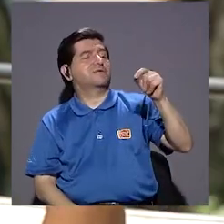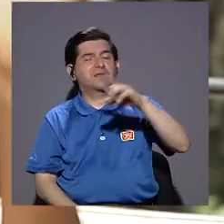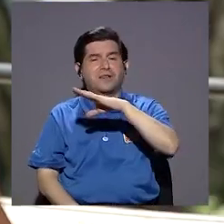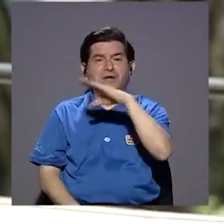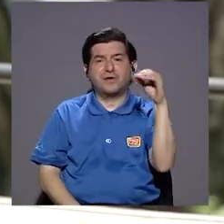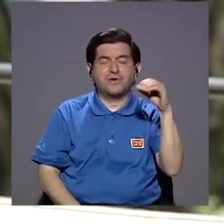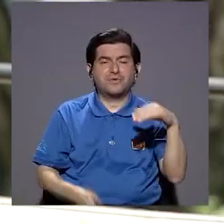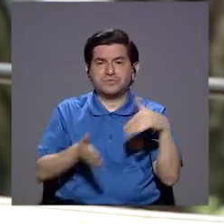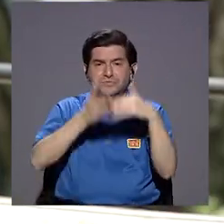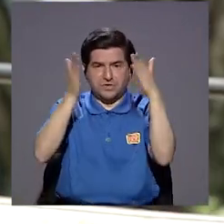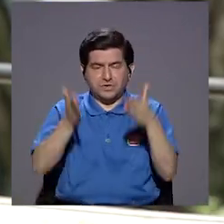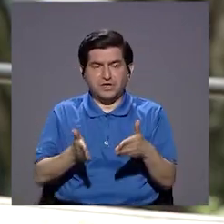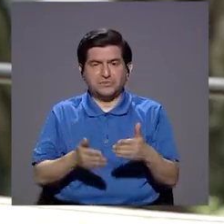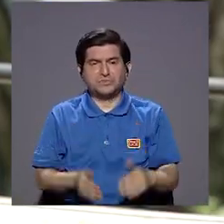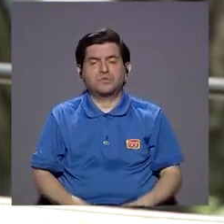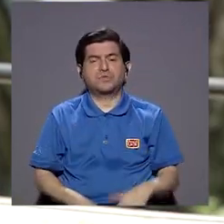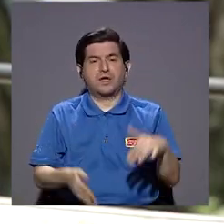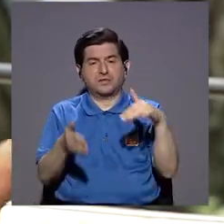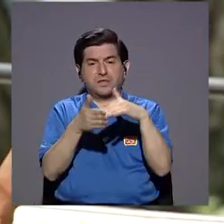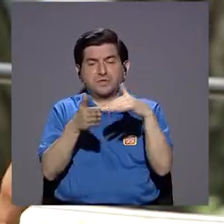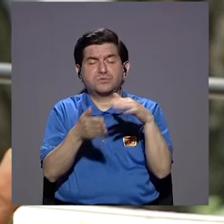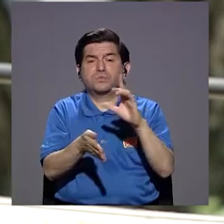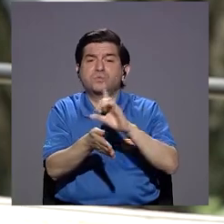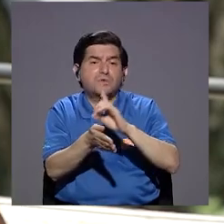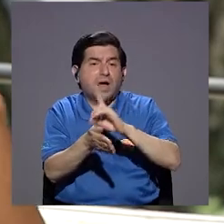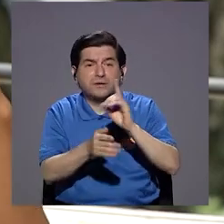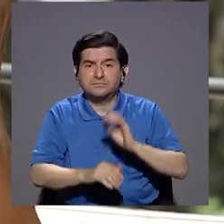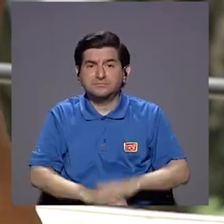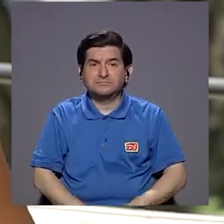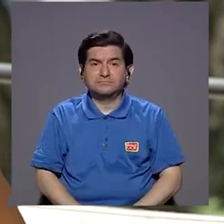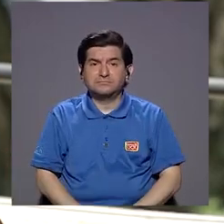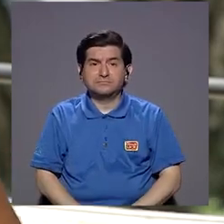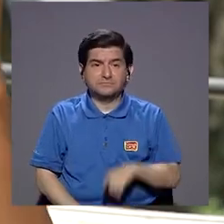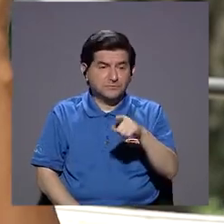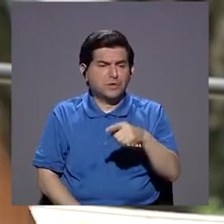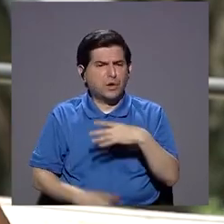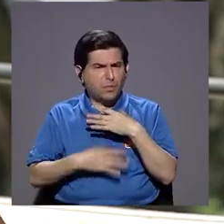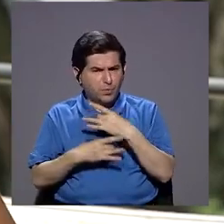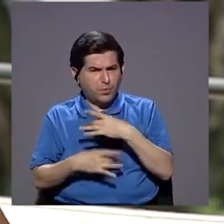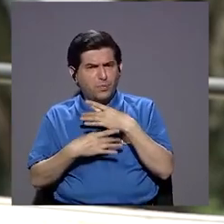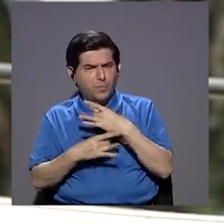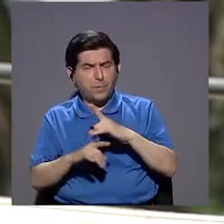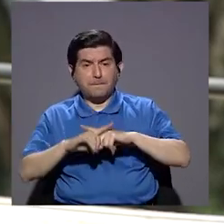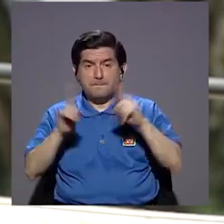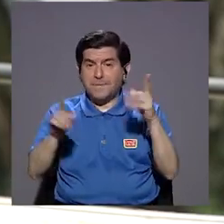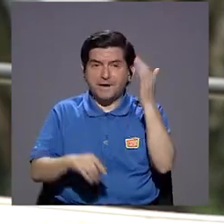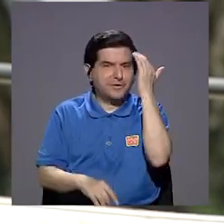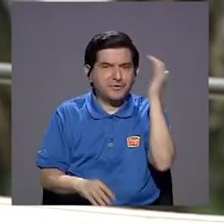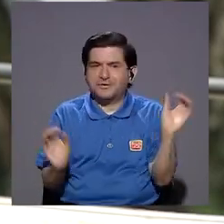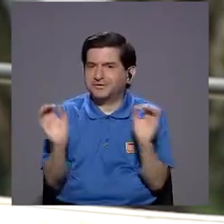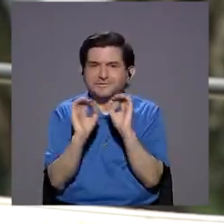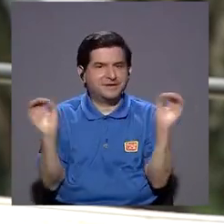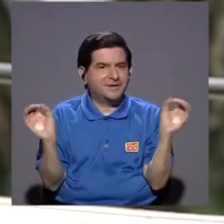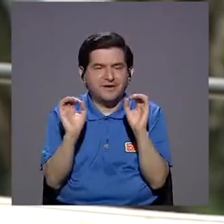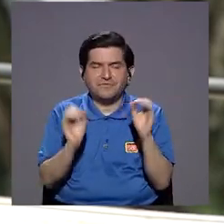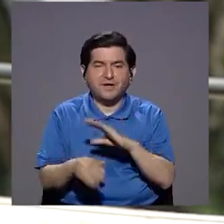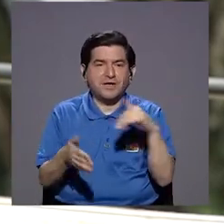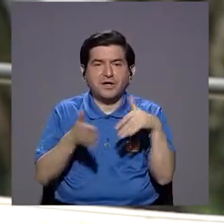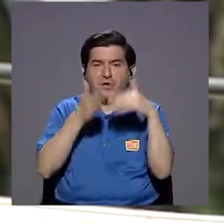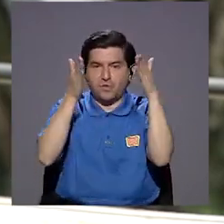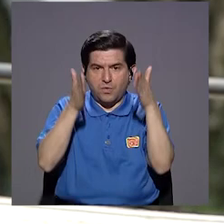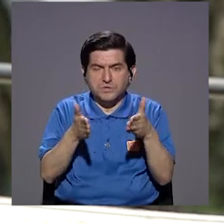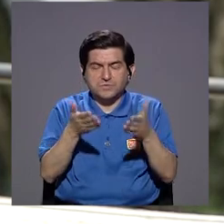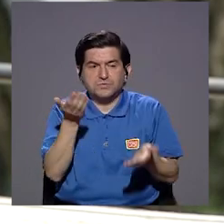rurales, llegan estudiantes que están estudiando medicina y que les llama la atención, pero que no saben nada, o